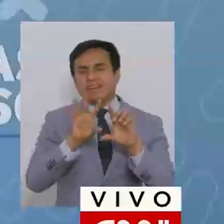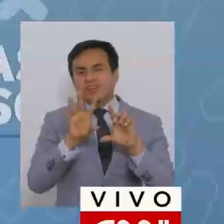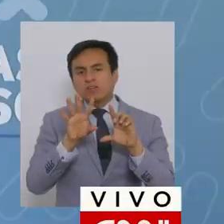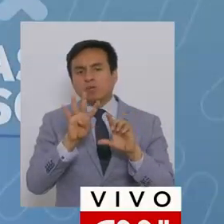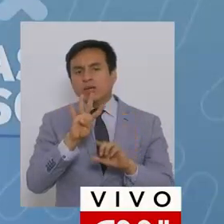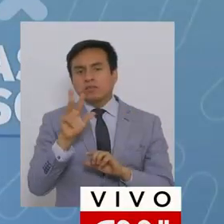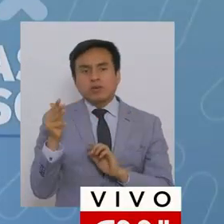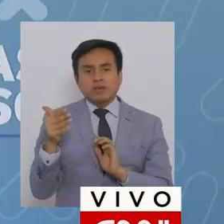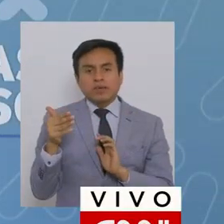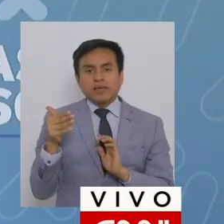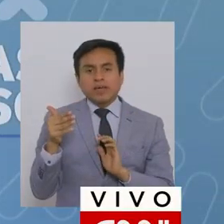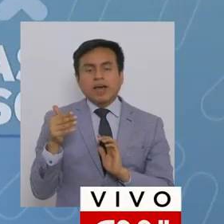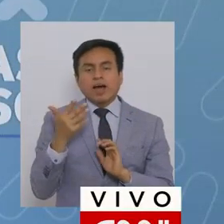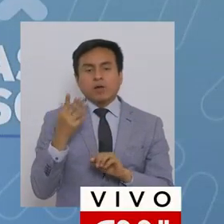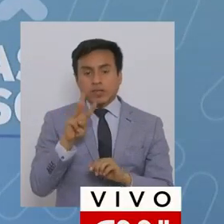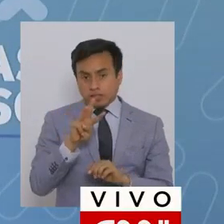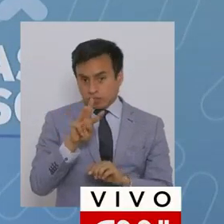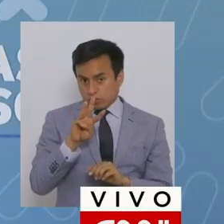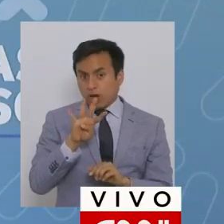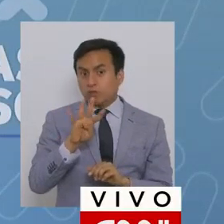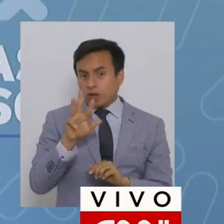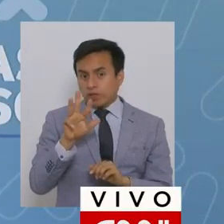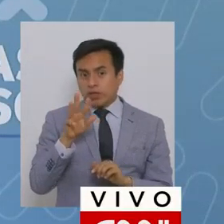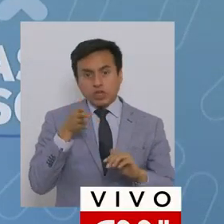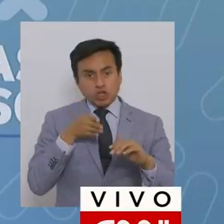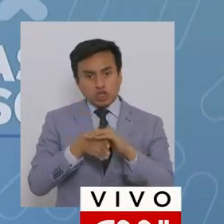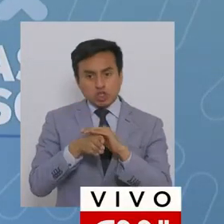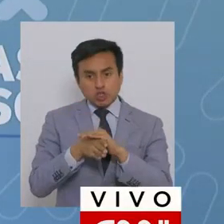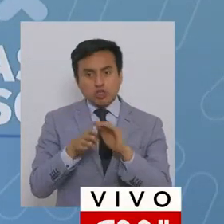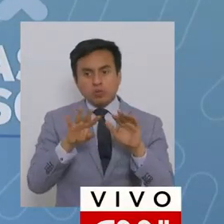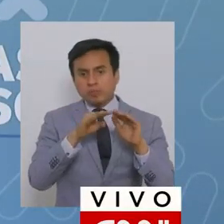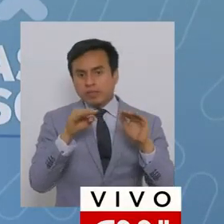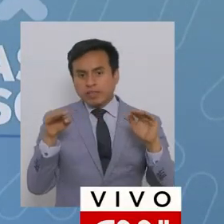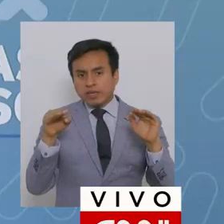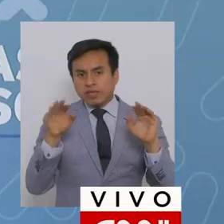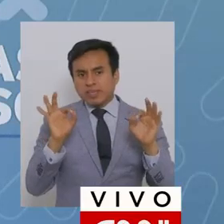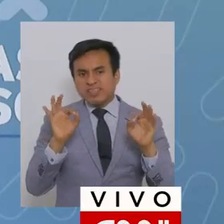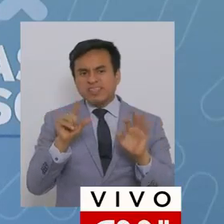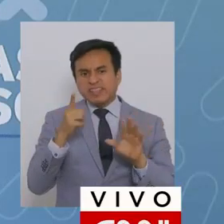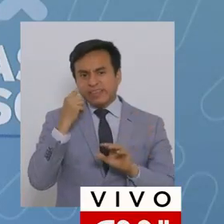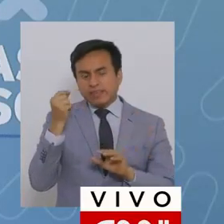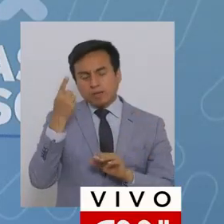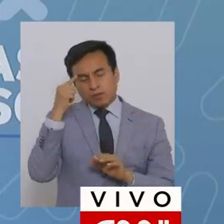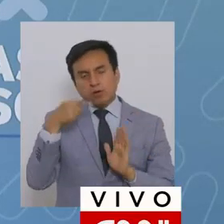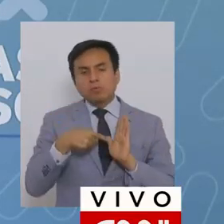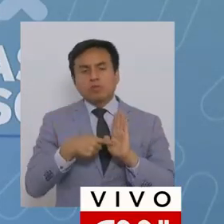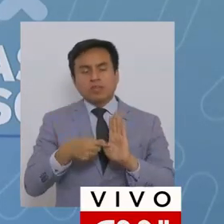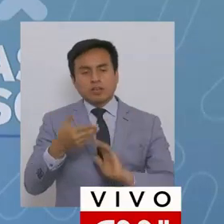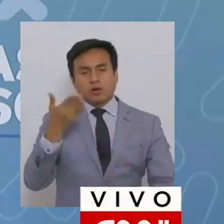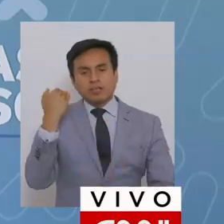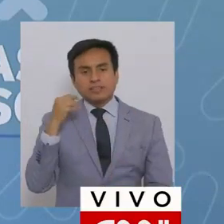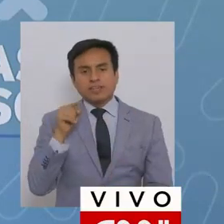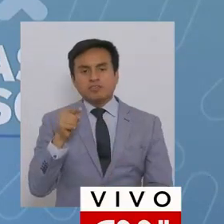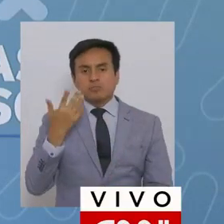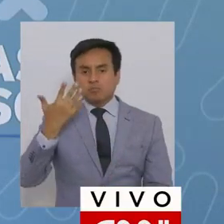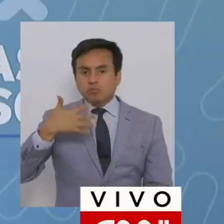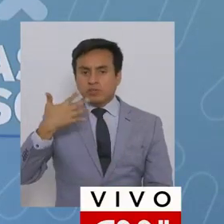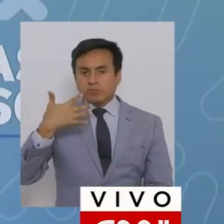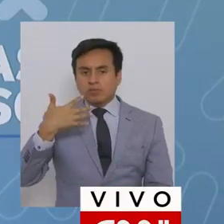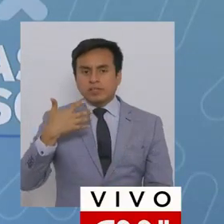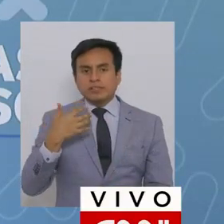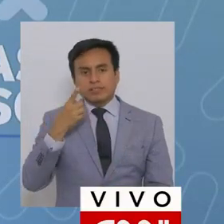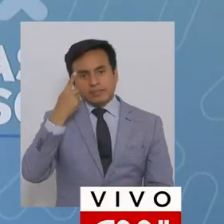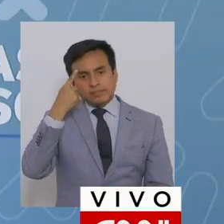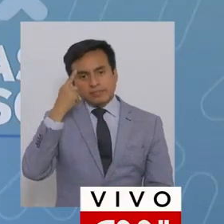de 49 ingresos promedio en la media móvil de 7 días, pero ya lo habíamos mostrado y eso es muy importante.